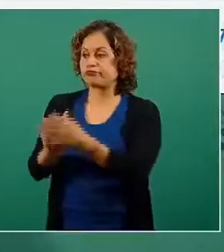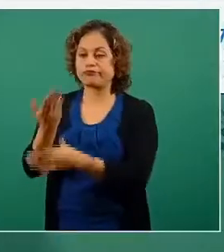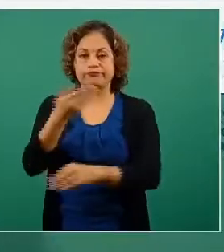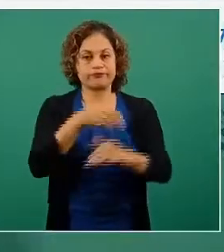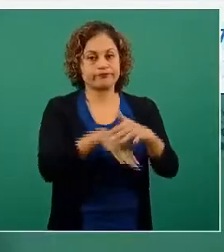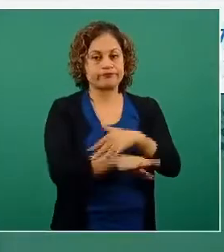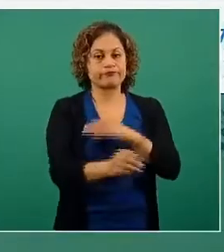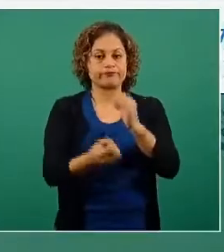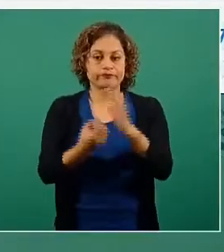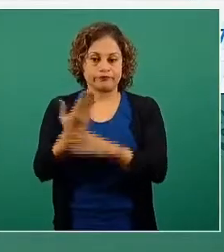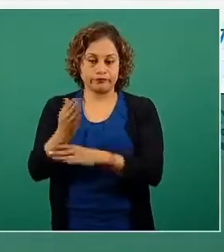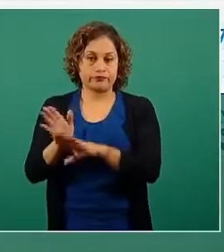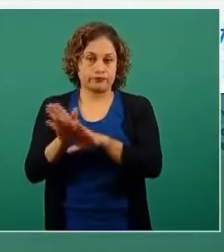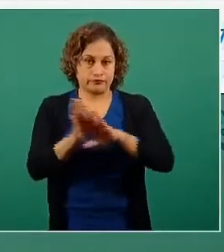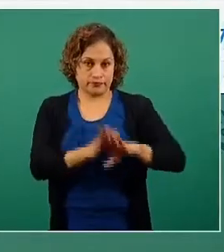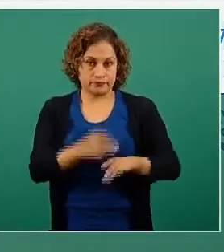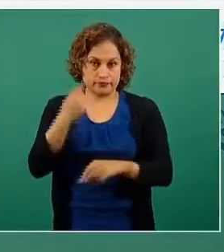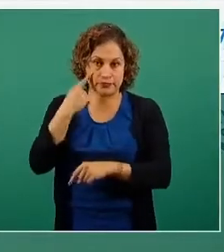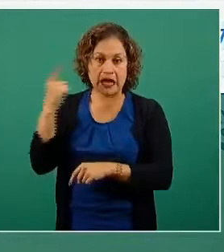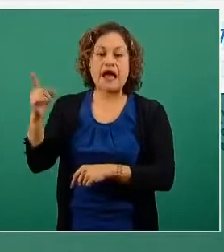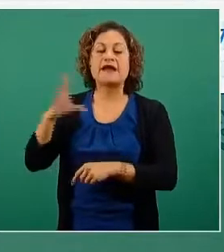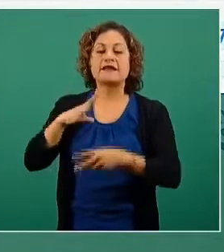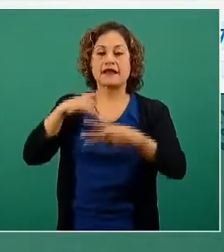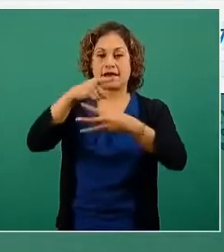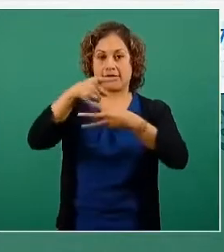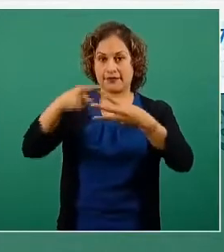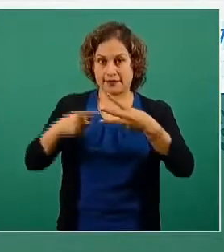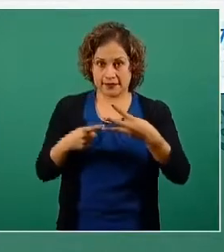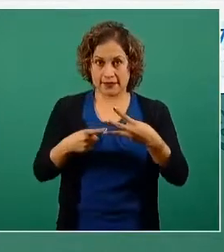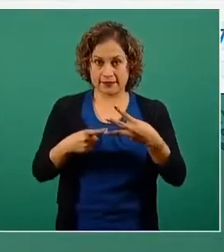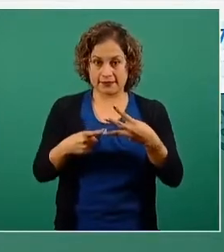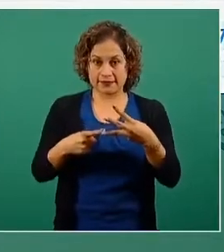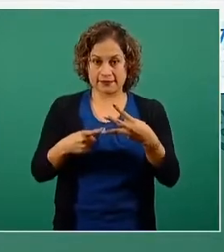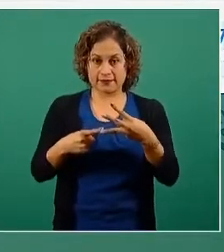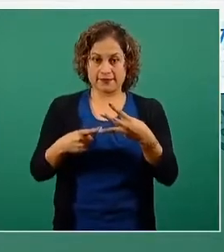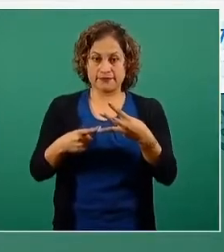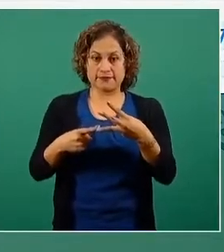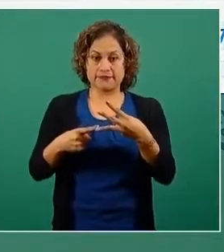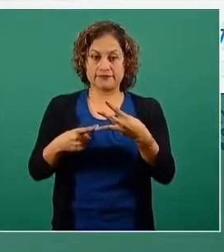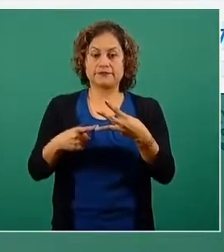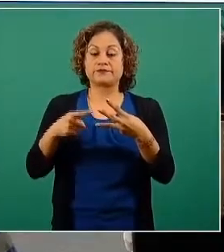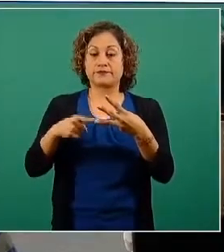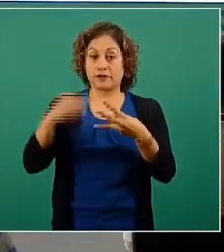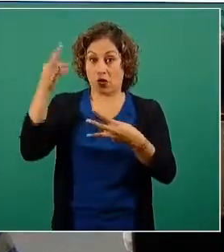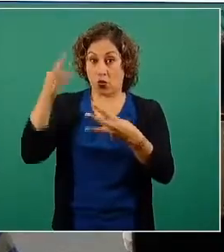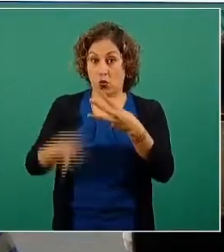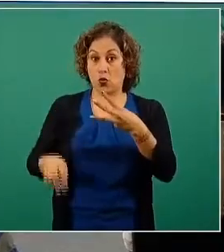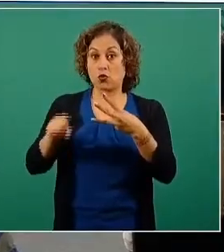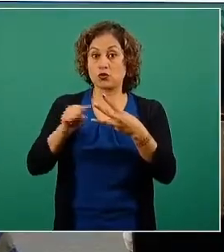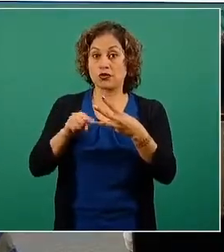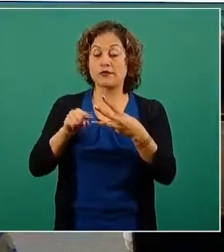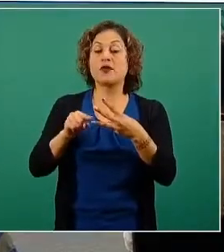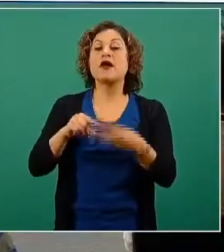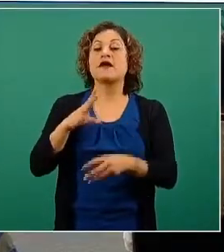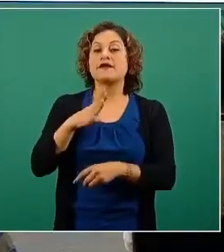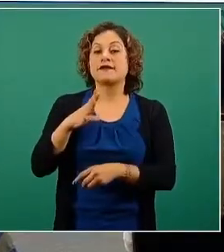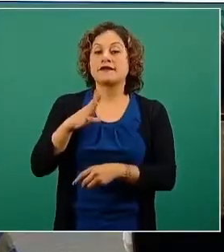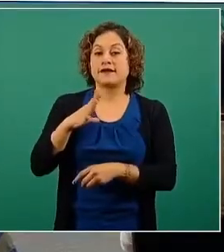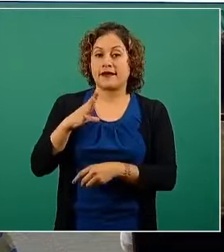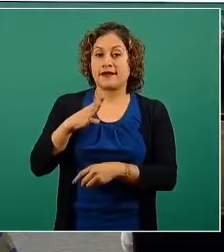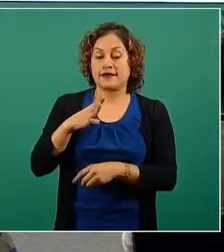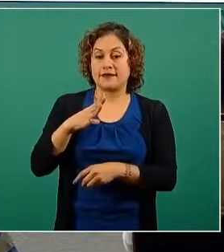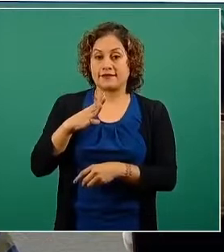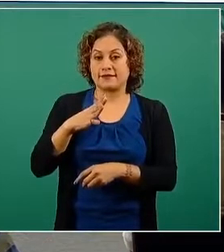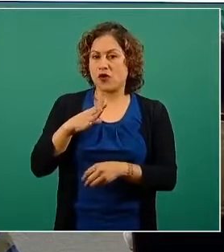este caso, también tenemos divididos en tres rangos. Observemos en la parte inferior cómo identificamos actualmente en